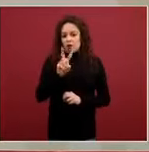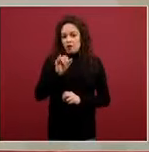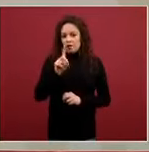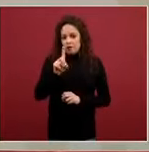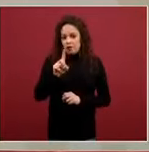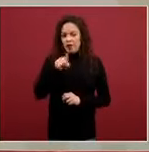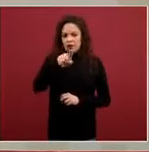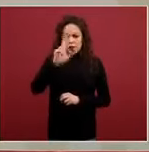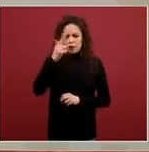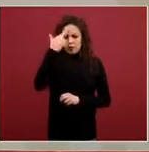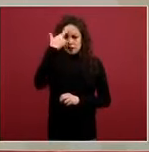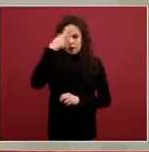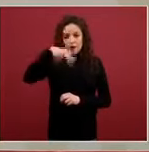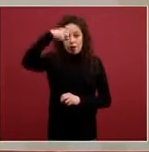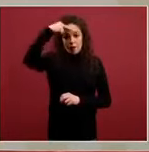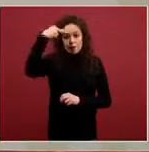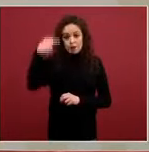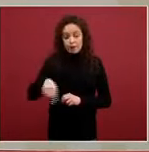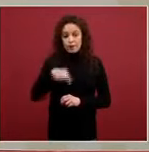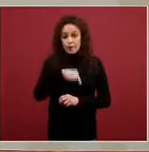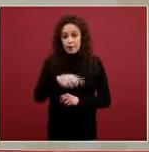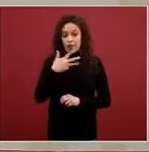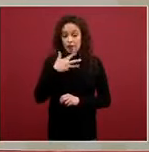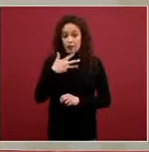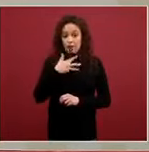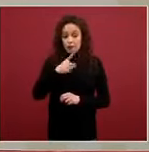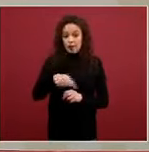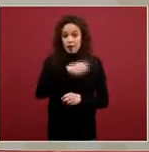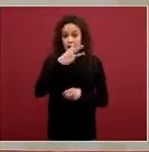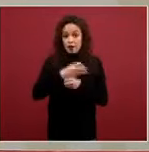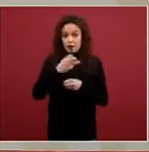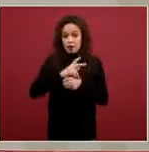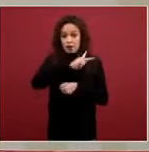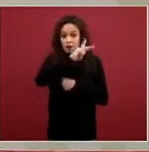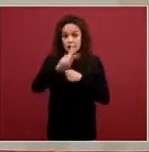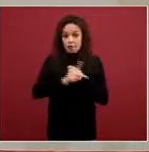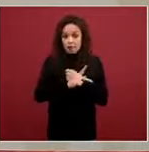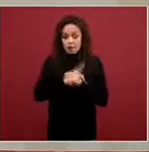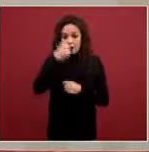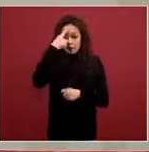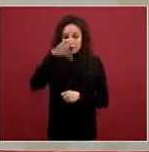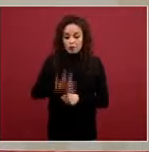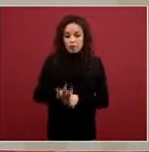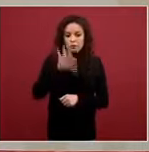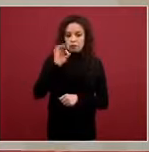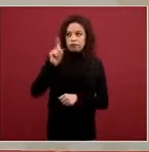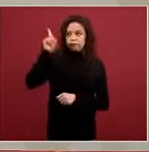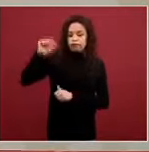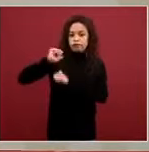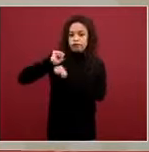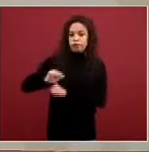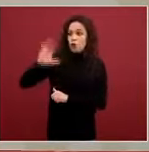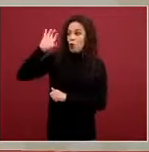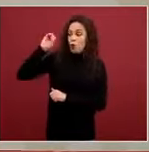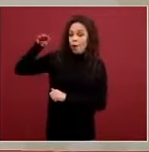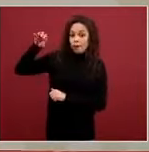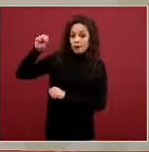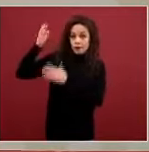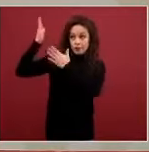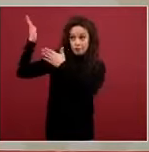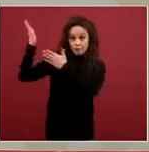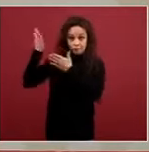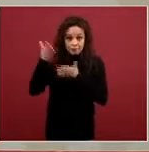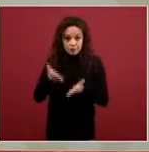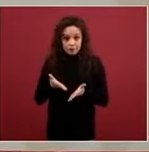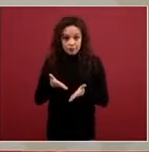es uno de 3 países que fue propuesto o seleccionado por la Organización Mundial de la Salud o a través de la